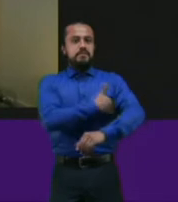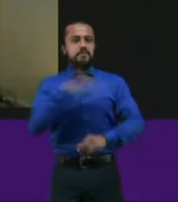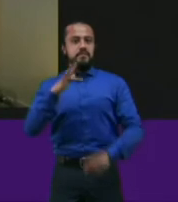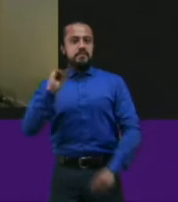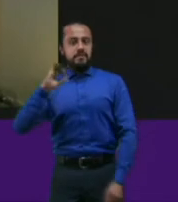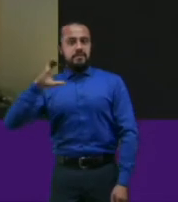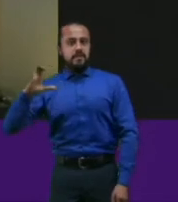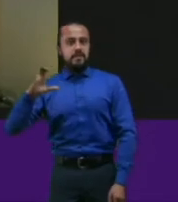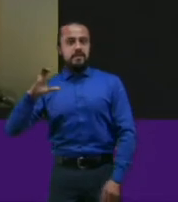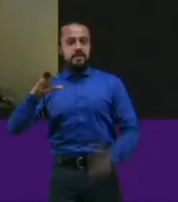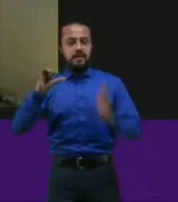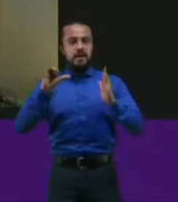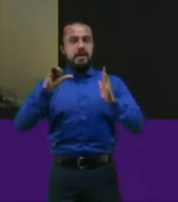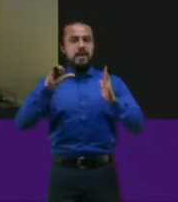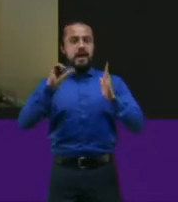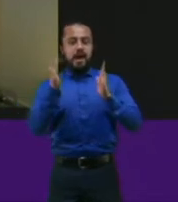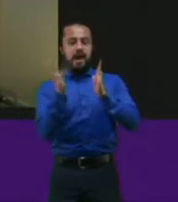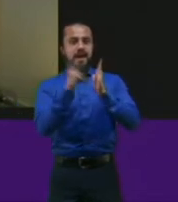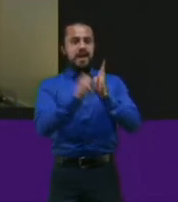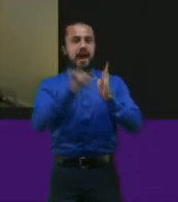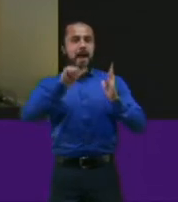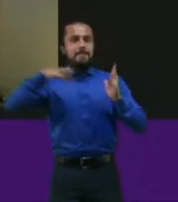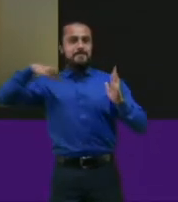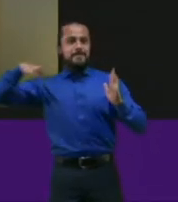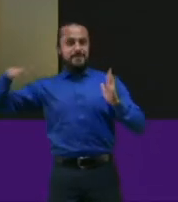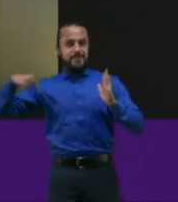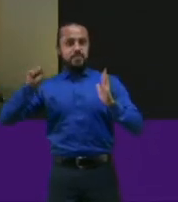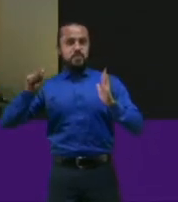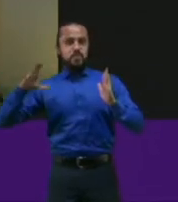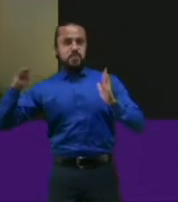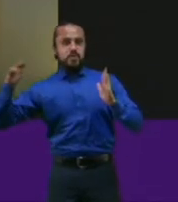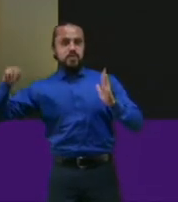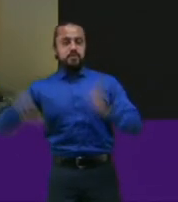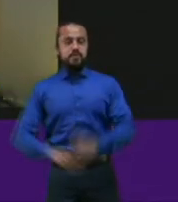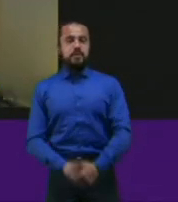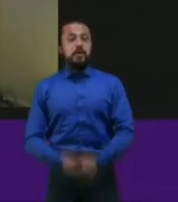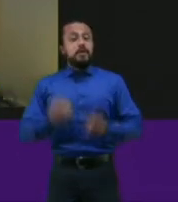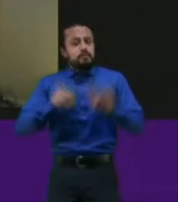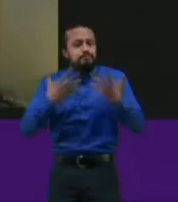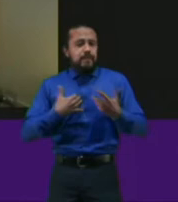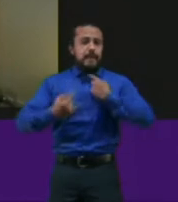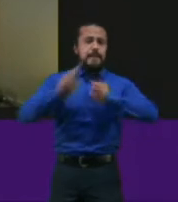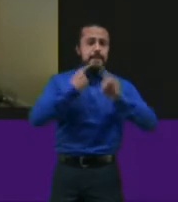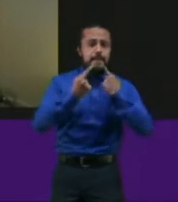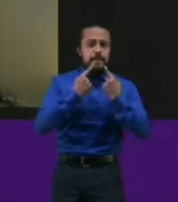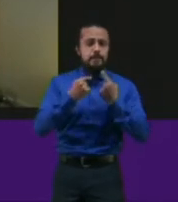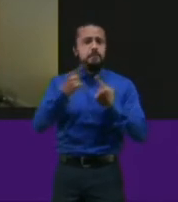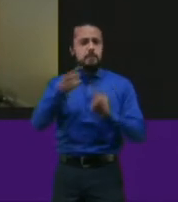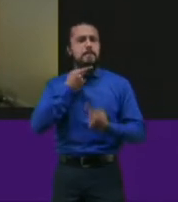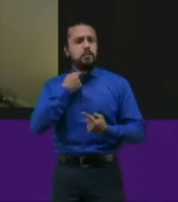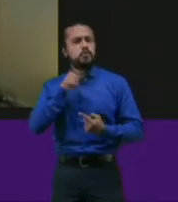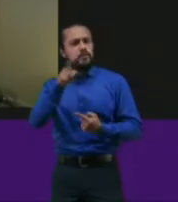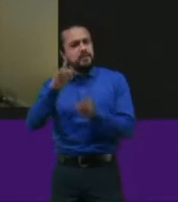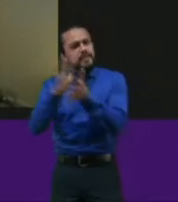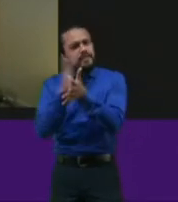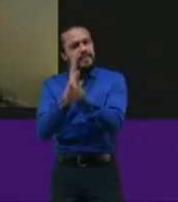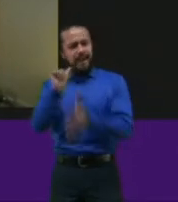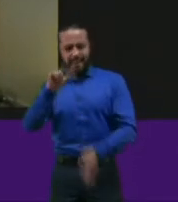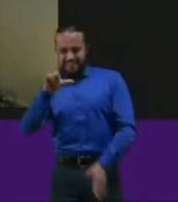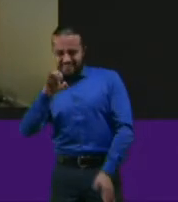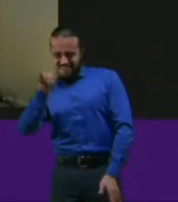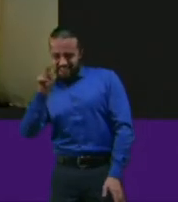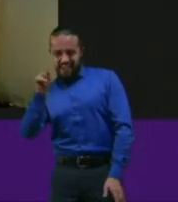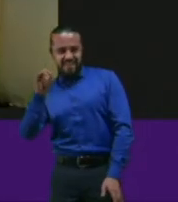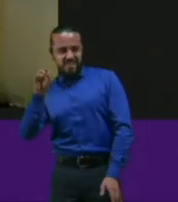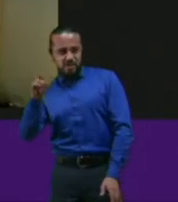Bueno, súper interesante. Yo la verdad me quedaría acá hablando mis cosas. Me gusta algo que dice Alejo, y es, si es que decides